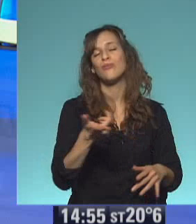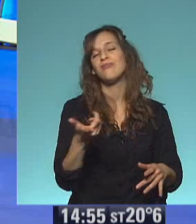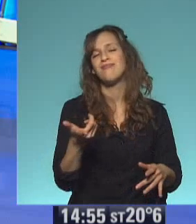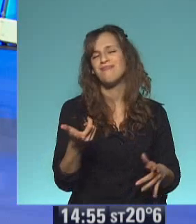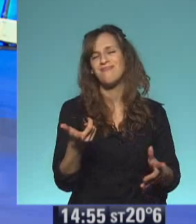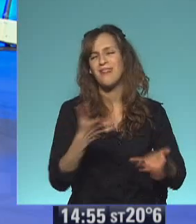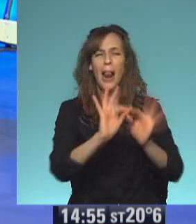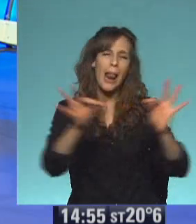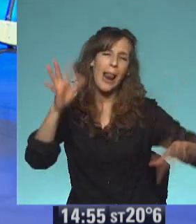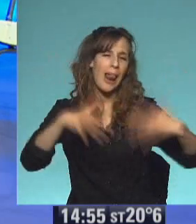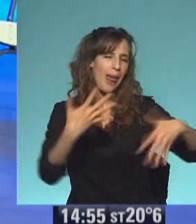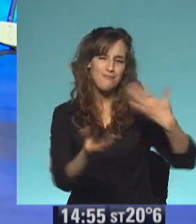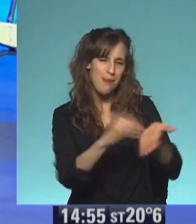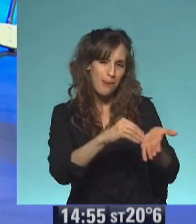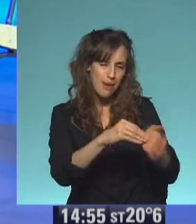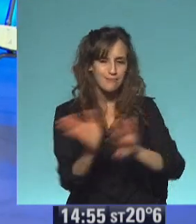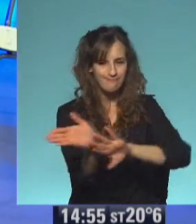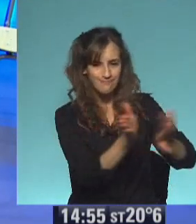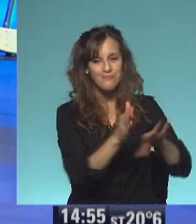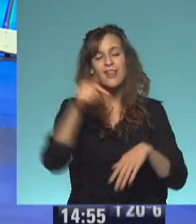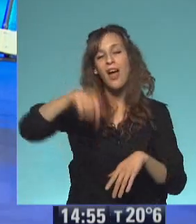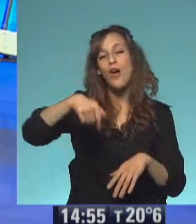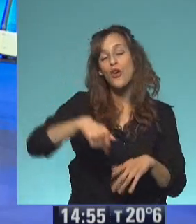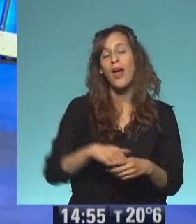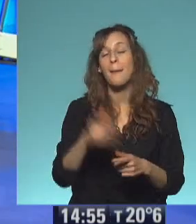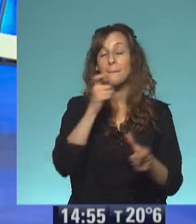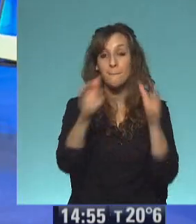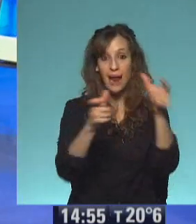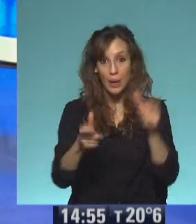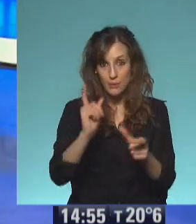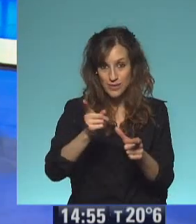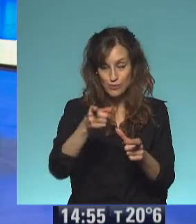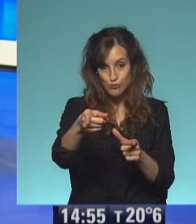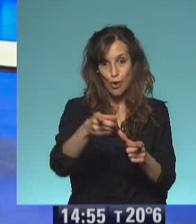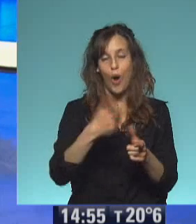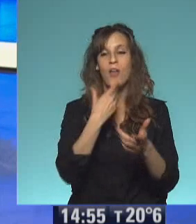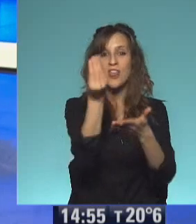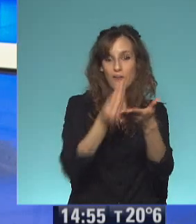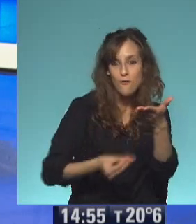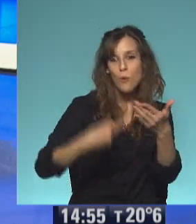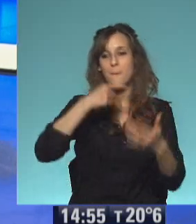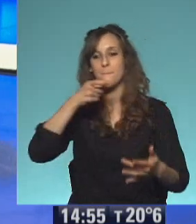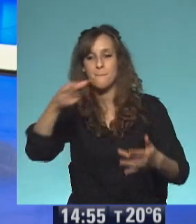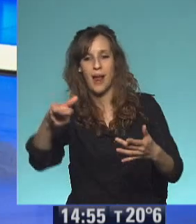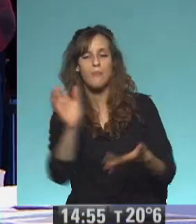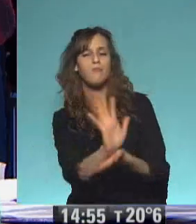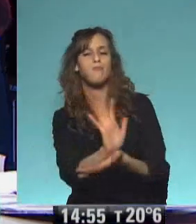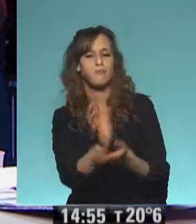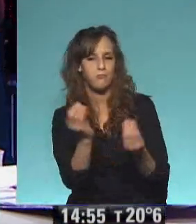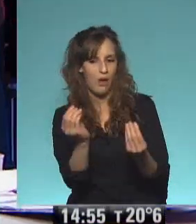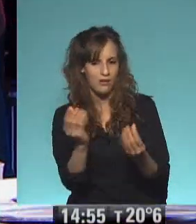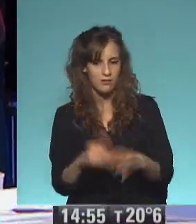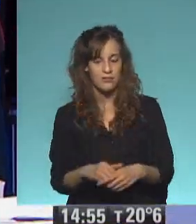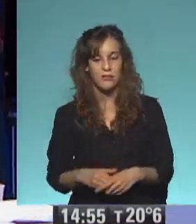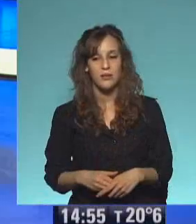sí. Bueno, voy a escribir acá las palabras, sí. Y acá sí tenemos los dibujos, las palabras de esta canción, las que habíamos escrito antes. Ah, bueno.